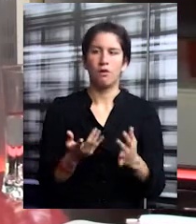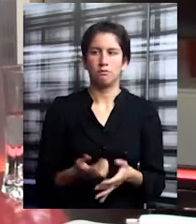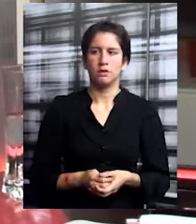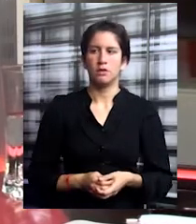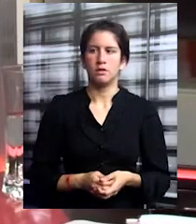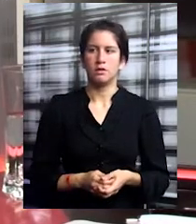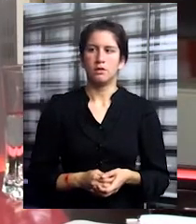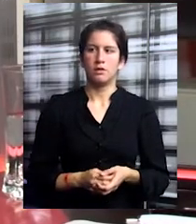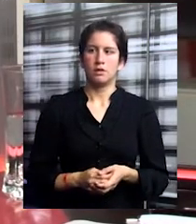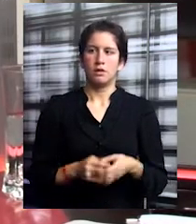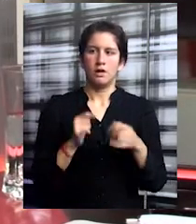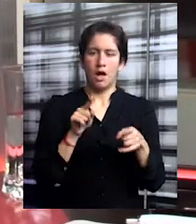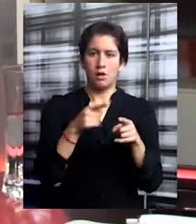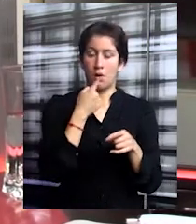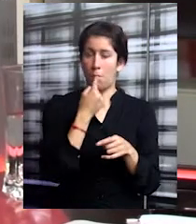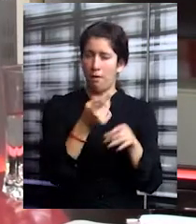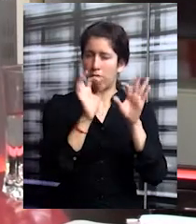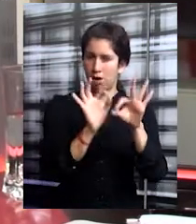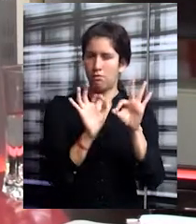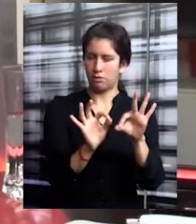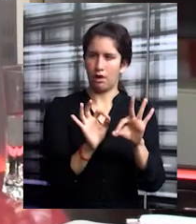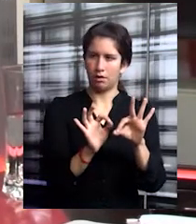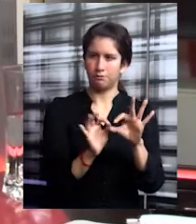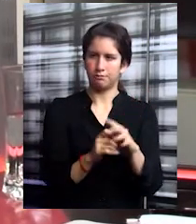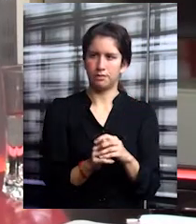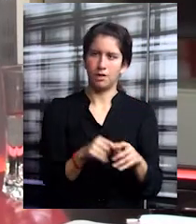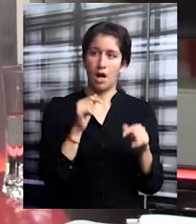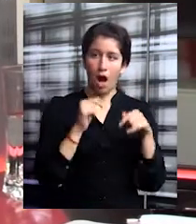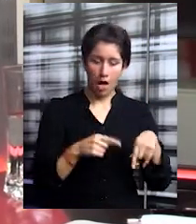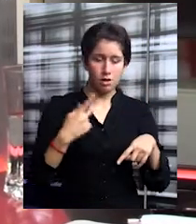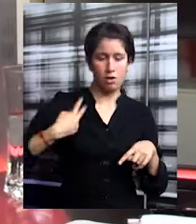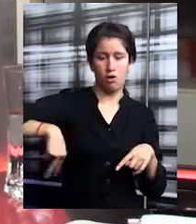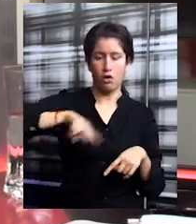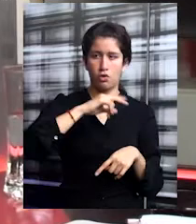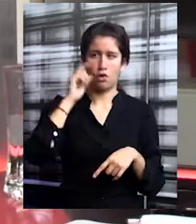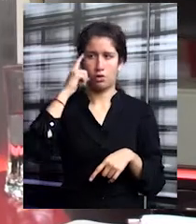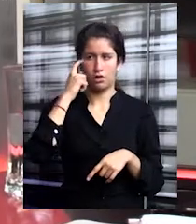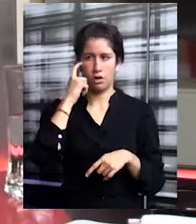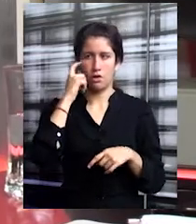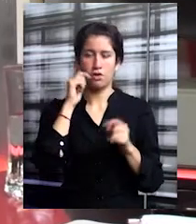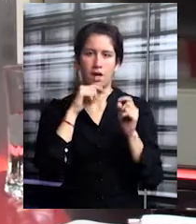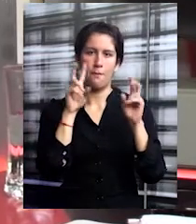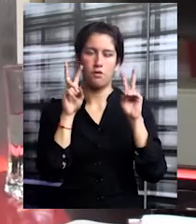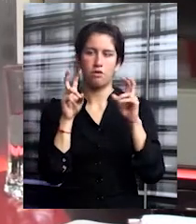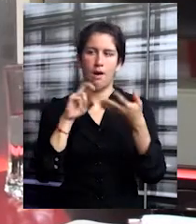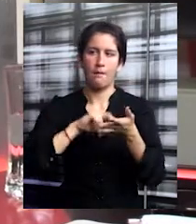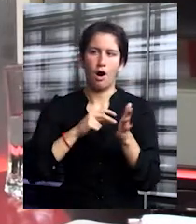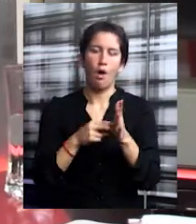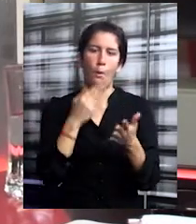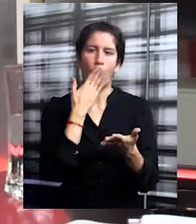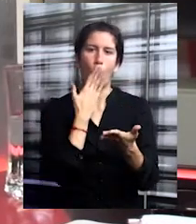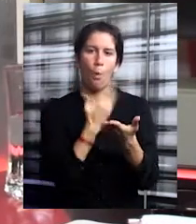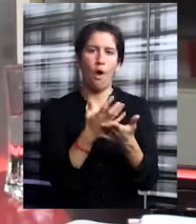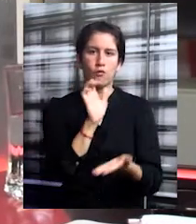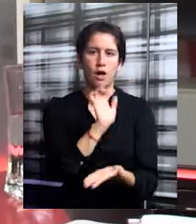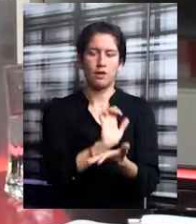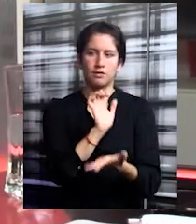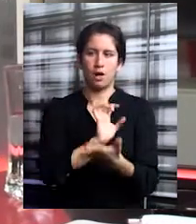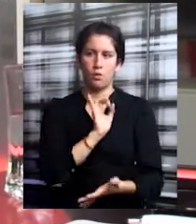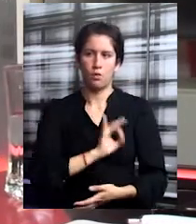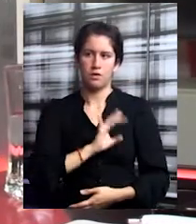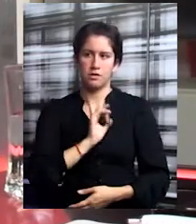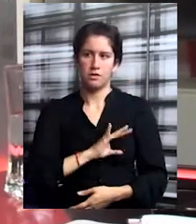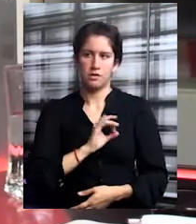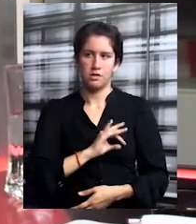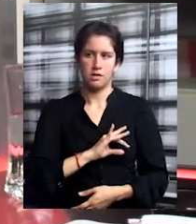respecto de tu pregunta en concreto, aquí nosotros creo que en el momento más conflictivo, cuando el Estado de Chile y el gobierno no estaba dando ninguna respuesta, la